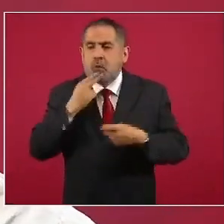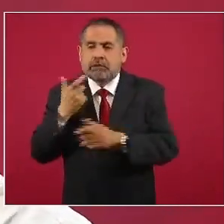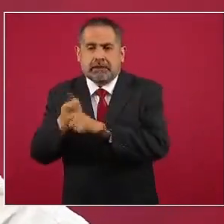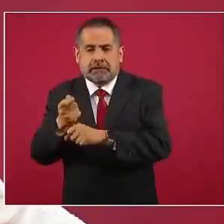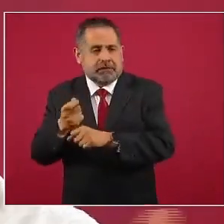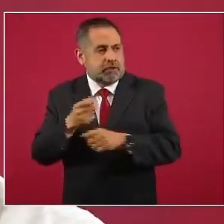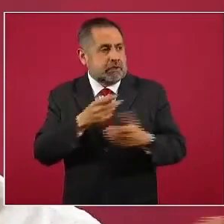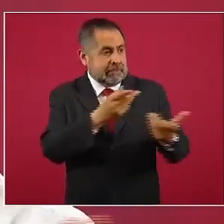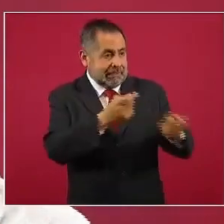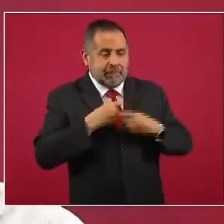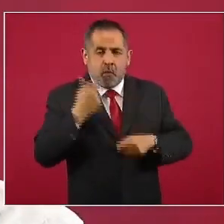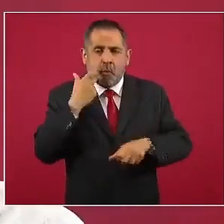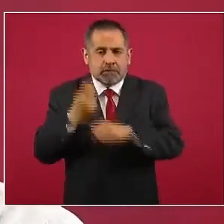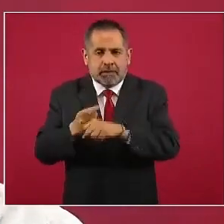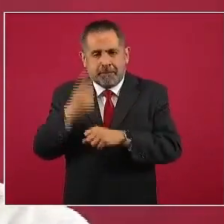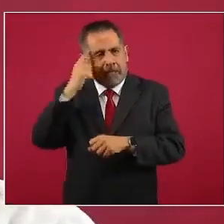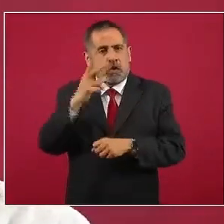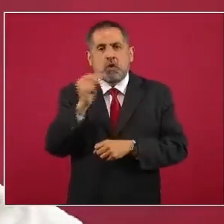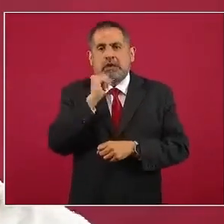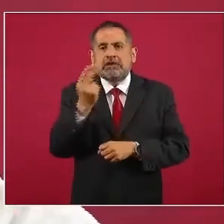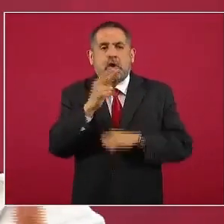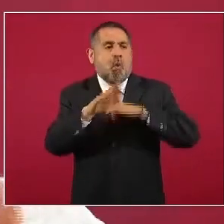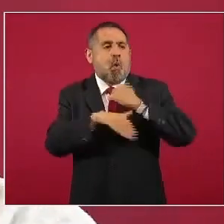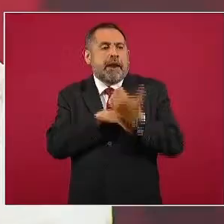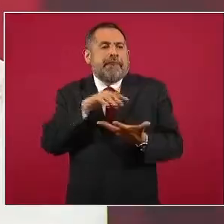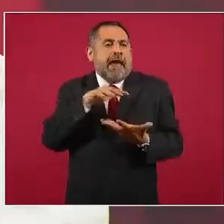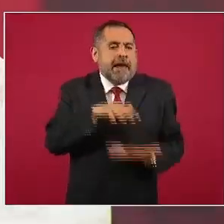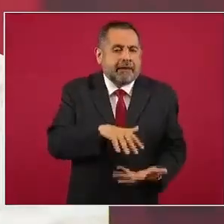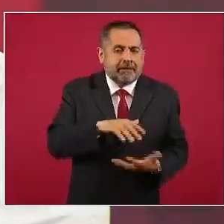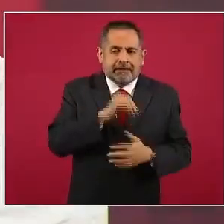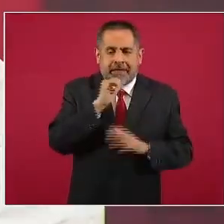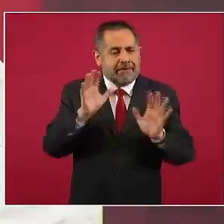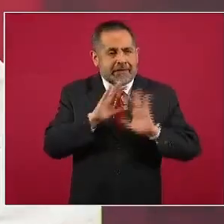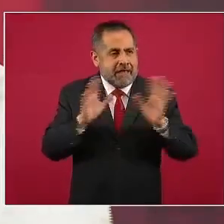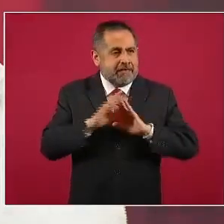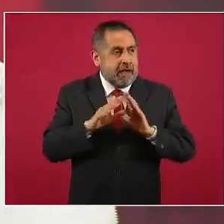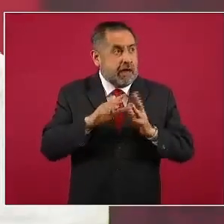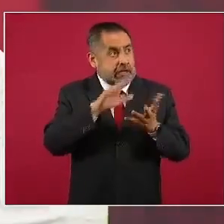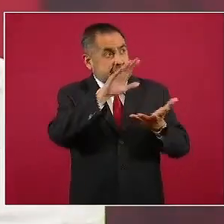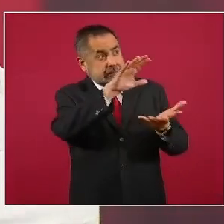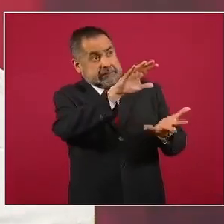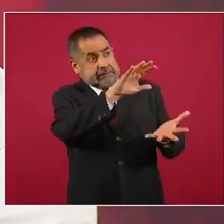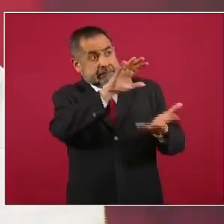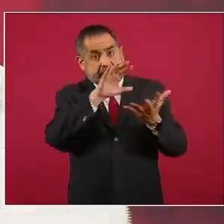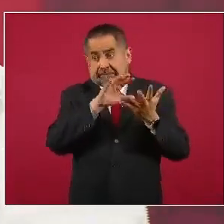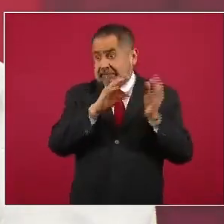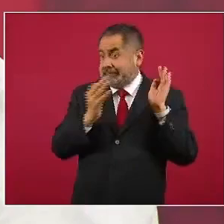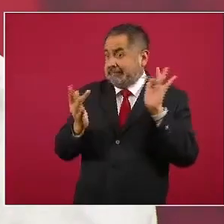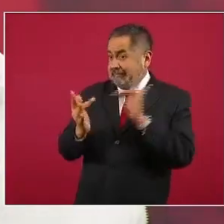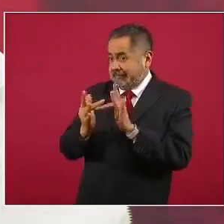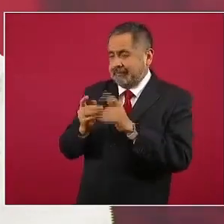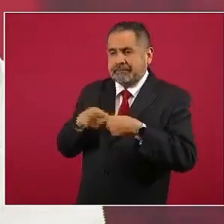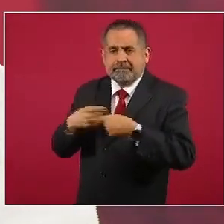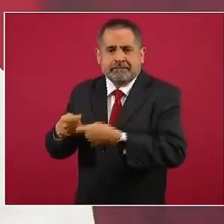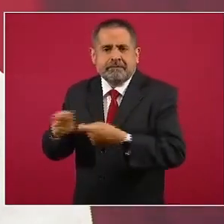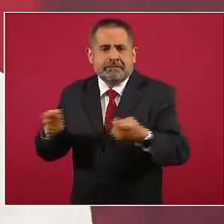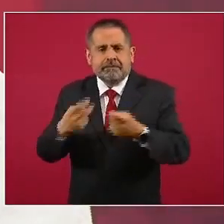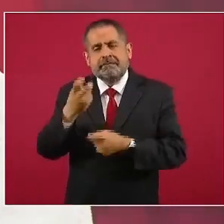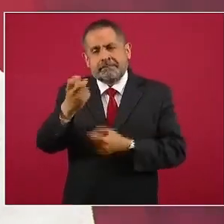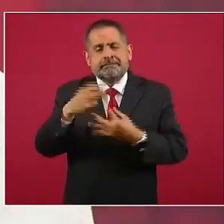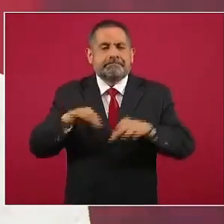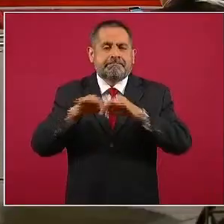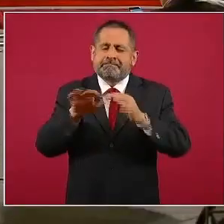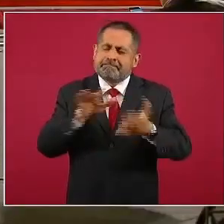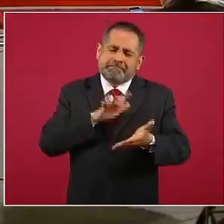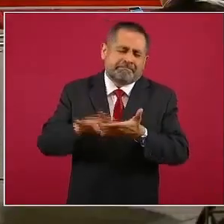de ultracongelación se acorta, la distancia a recorrer por parte del producto se acorta, y aquí contamos con el